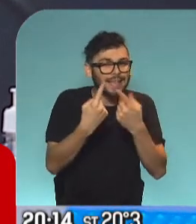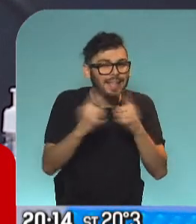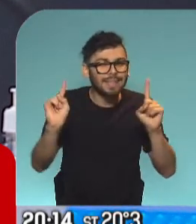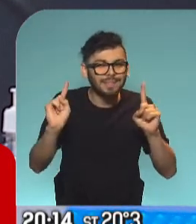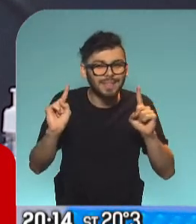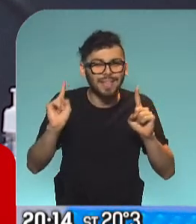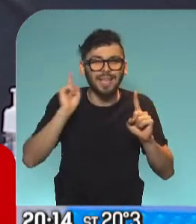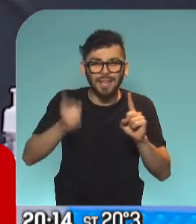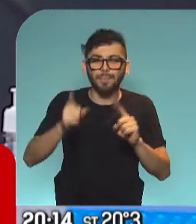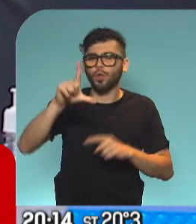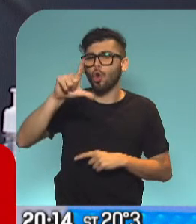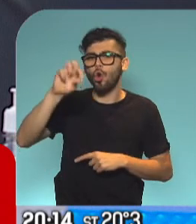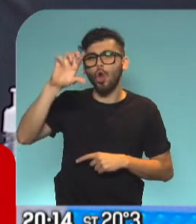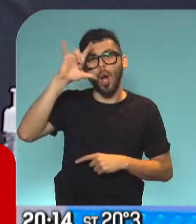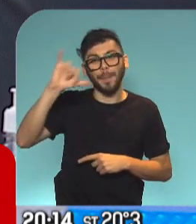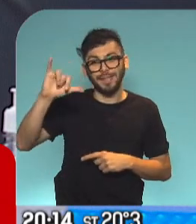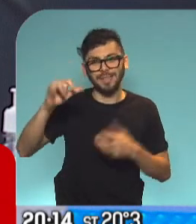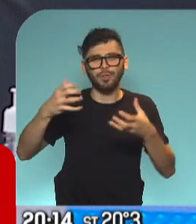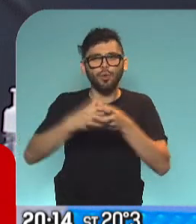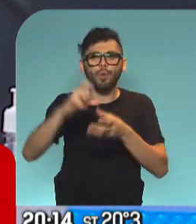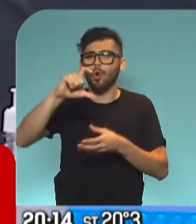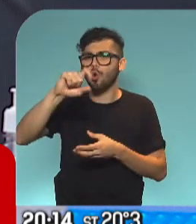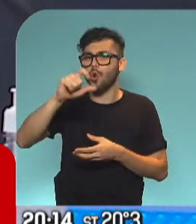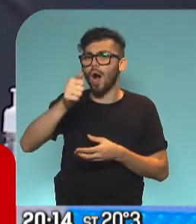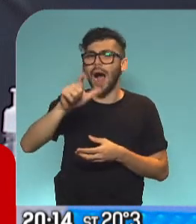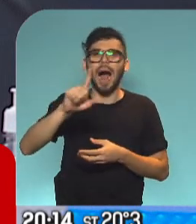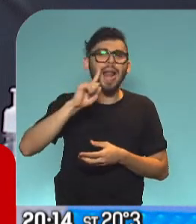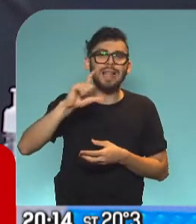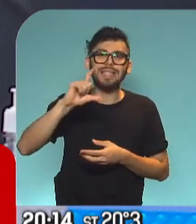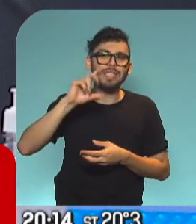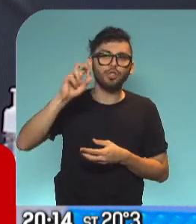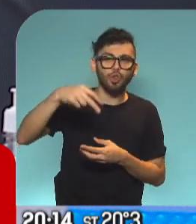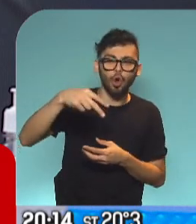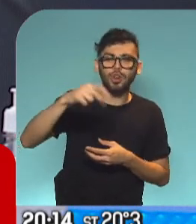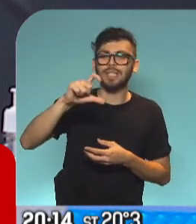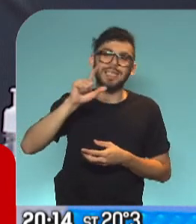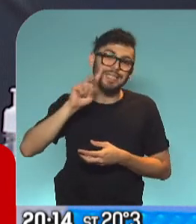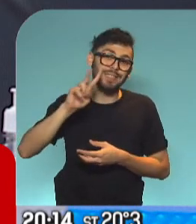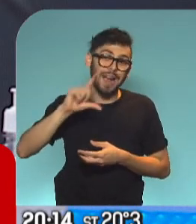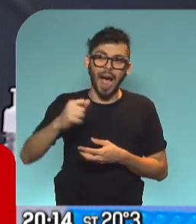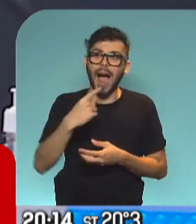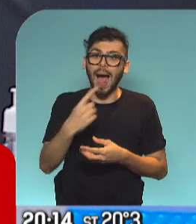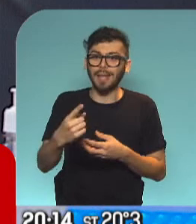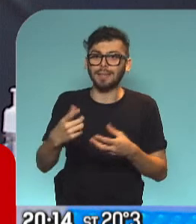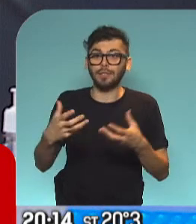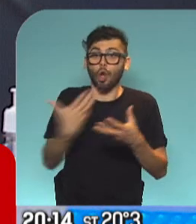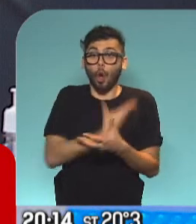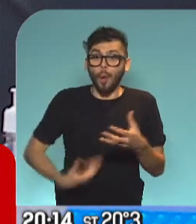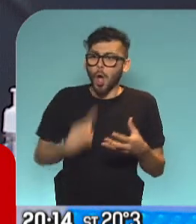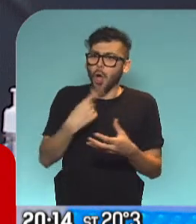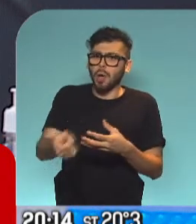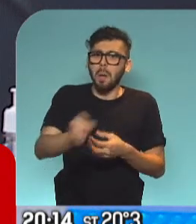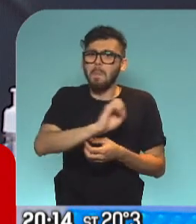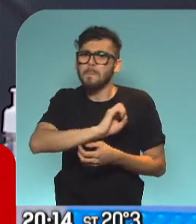ejemplo, López de la coalición cívica acusó al gobierno de criminalizar la protesta. Hubo algunos matices en este tema. Te digo algo importante antes de